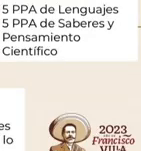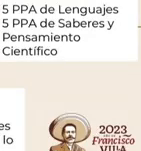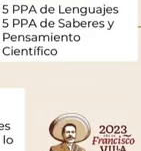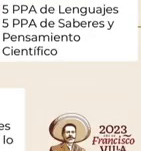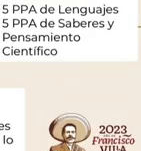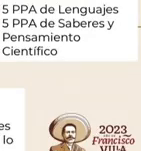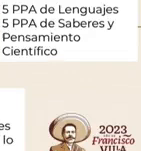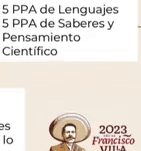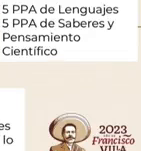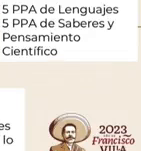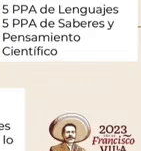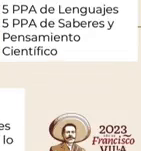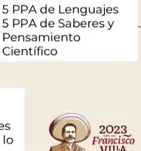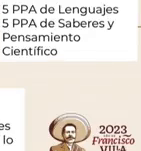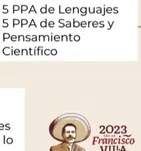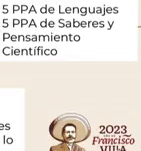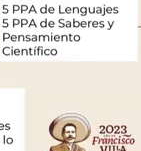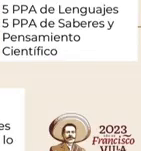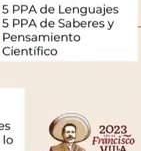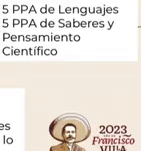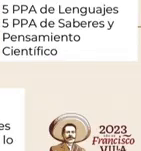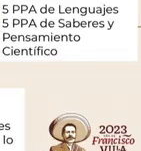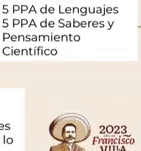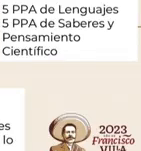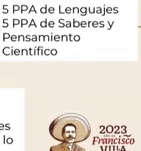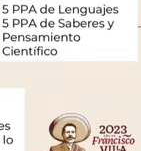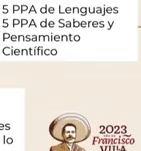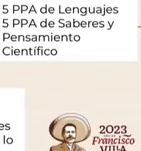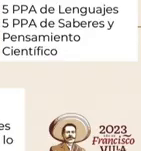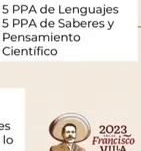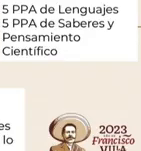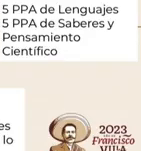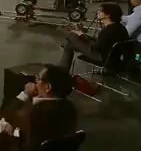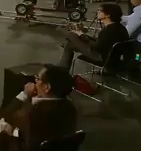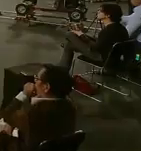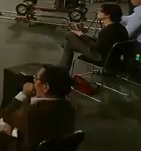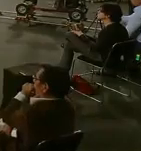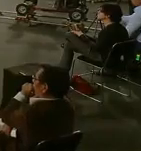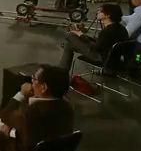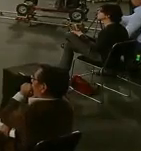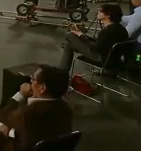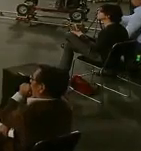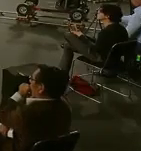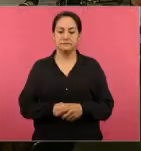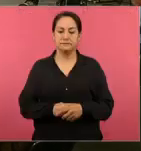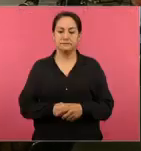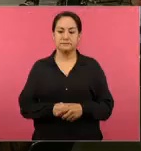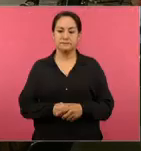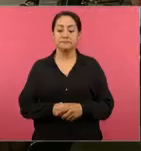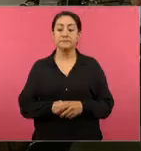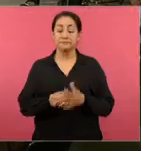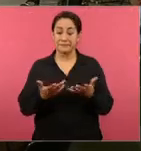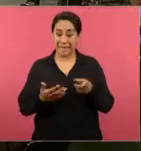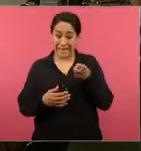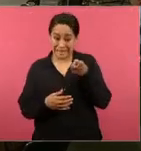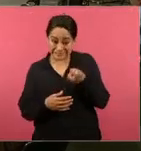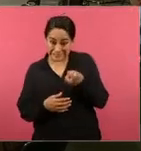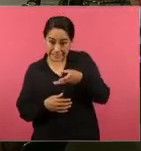vamos a invitar a la comunidad, ahí vamos a invitar a otros agentes para que efectivamente